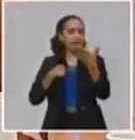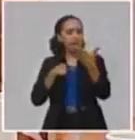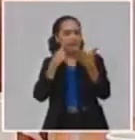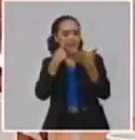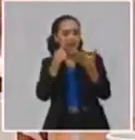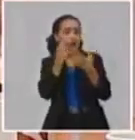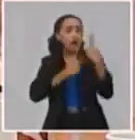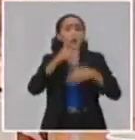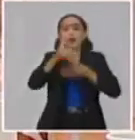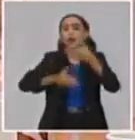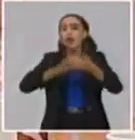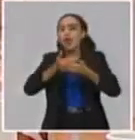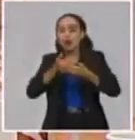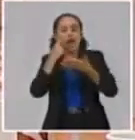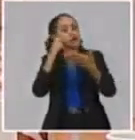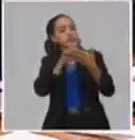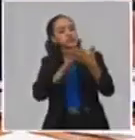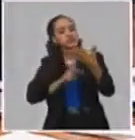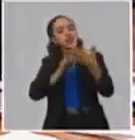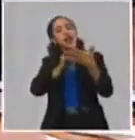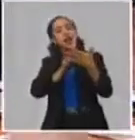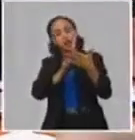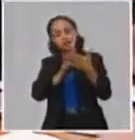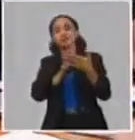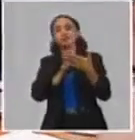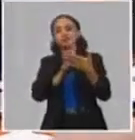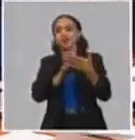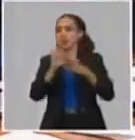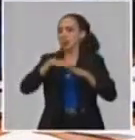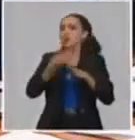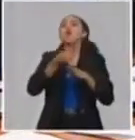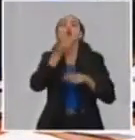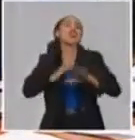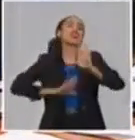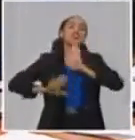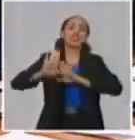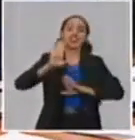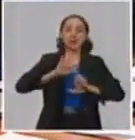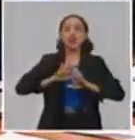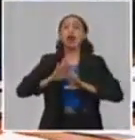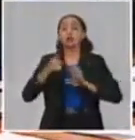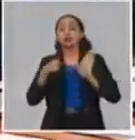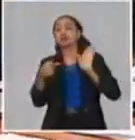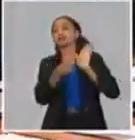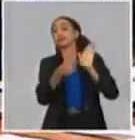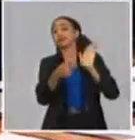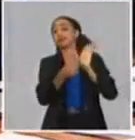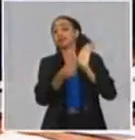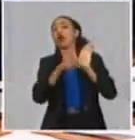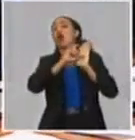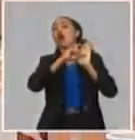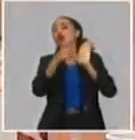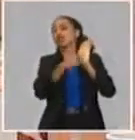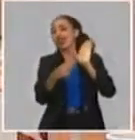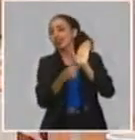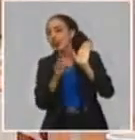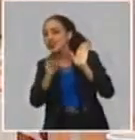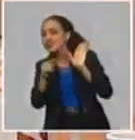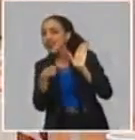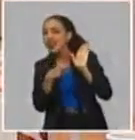están inventadas. No van y la propia Constitución de la República se recoge a elementos de hay una serie de derechos